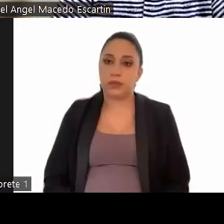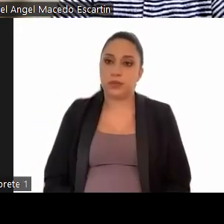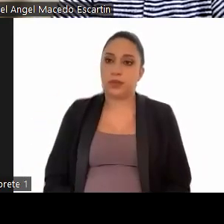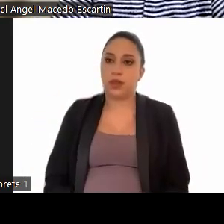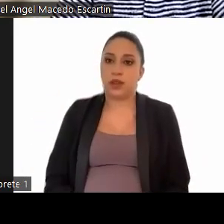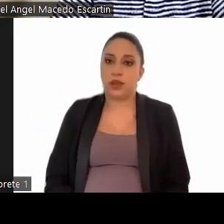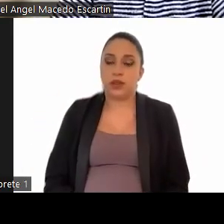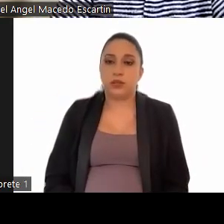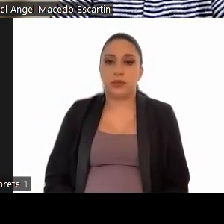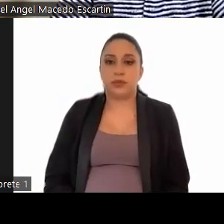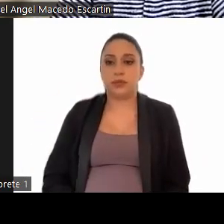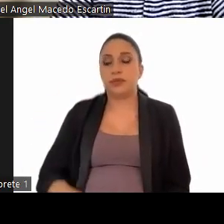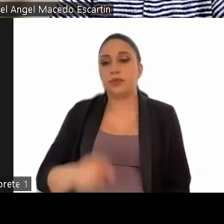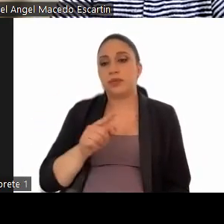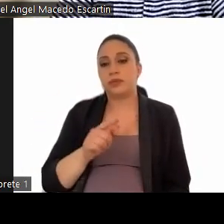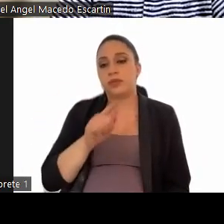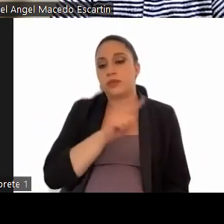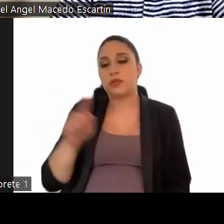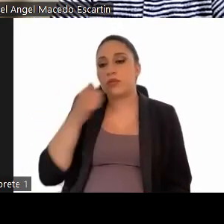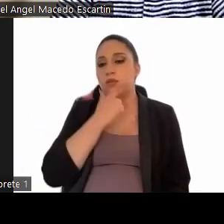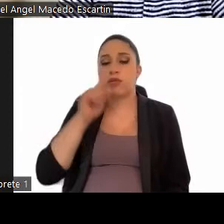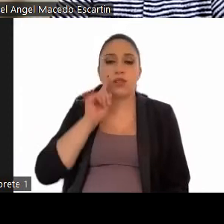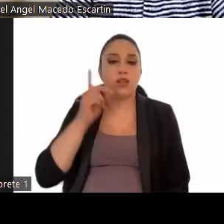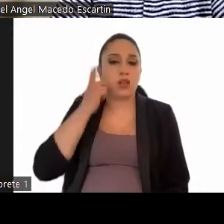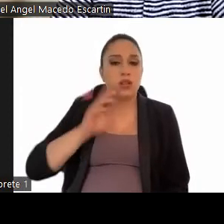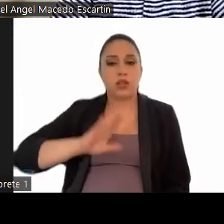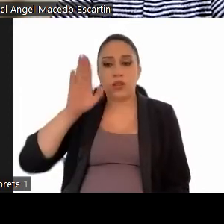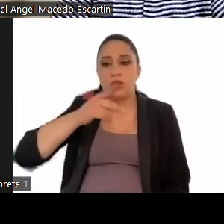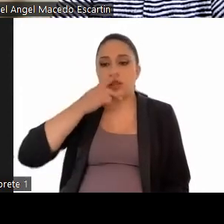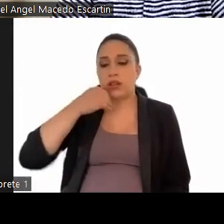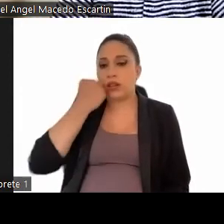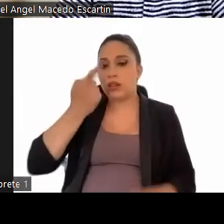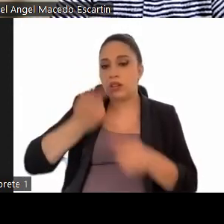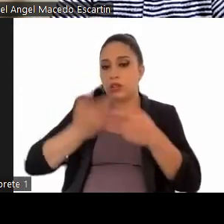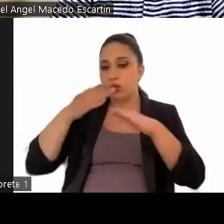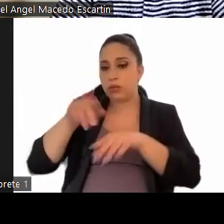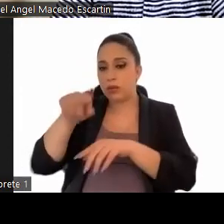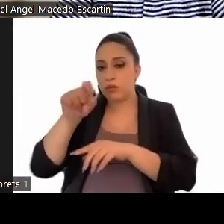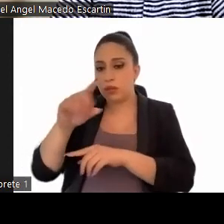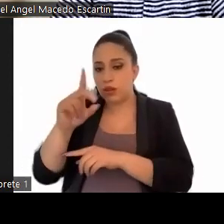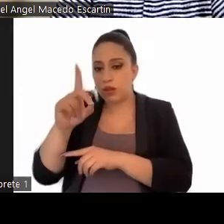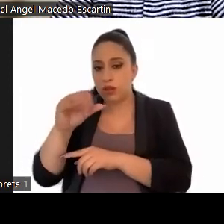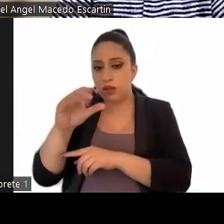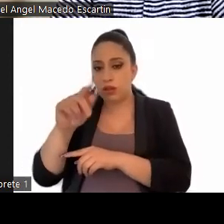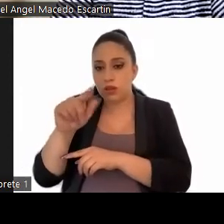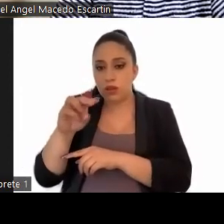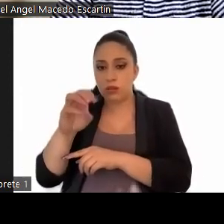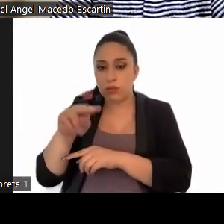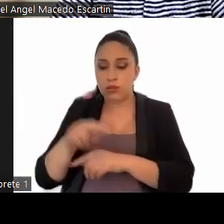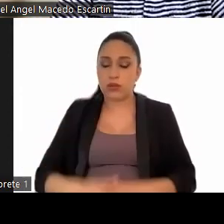Está a consideración de las y los diputados el dictamen de referencia. ¿Alguna o algún diputado desea hacer uso de la voz?